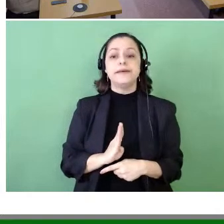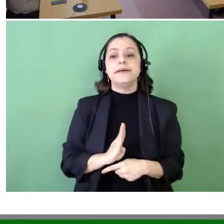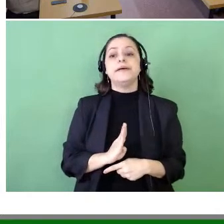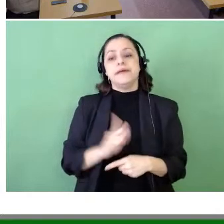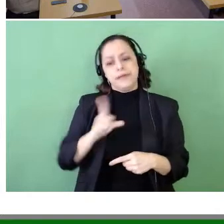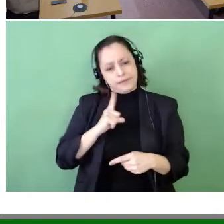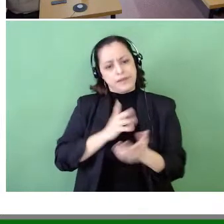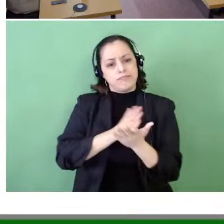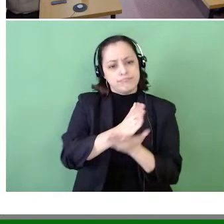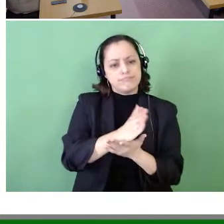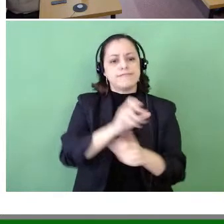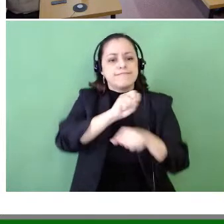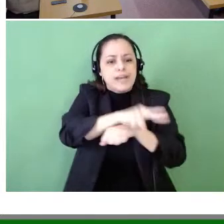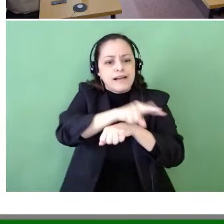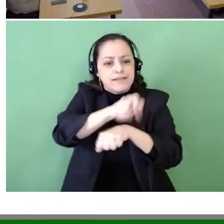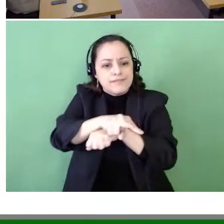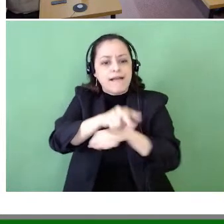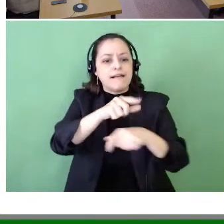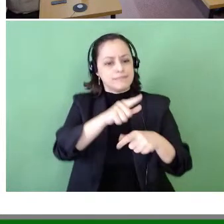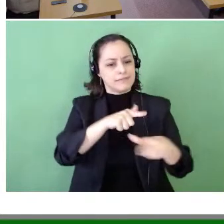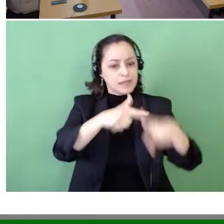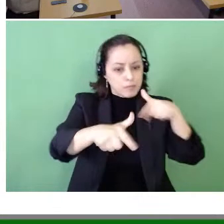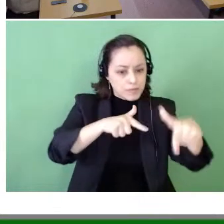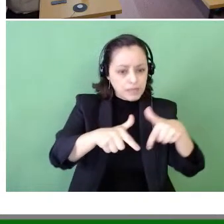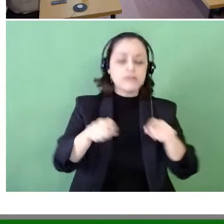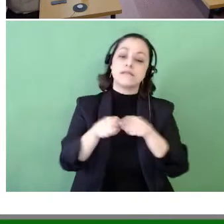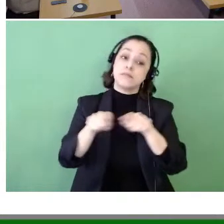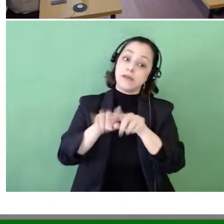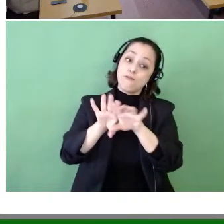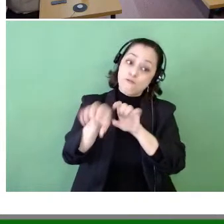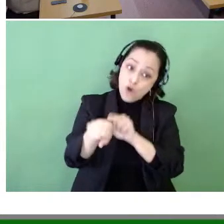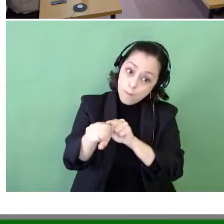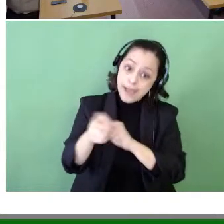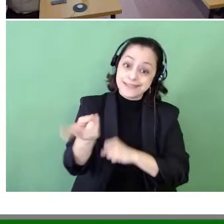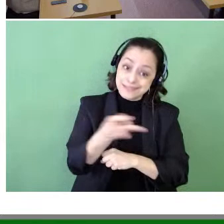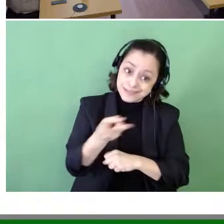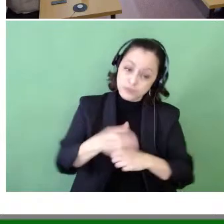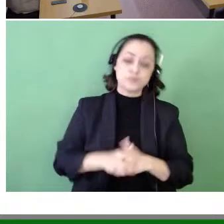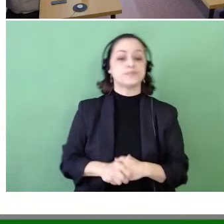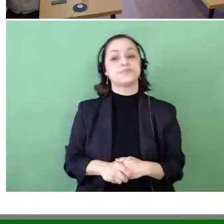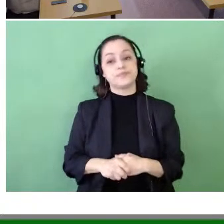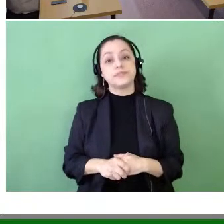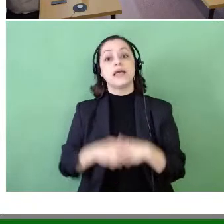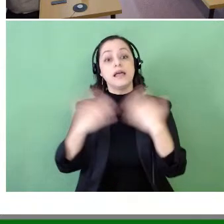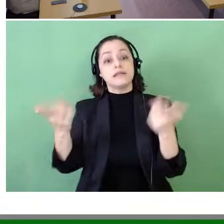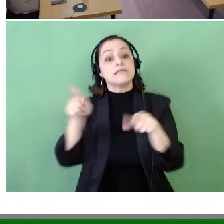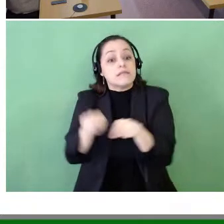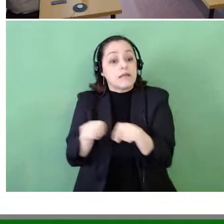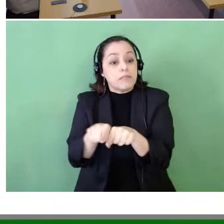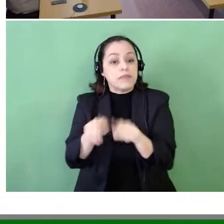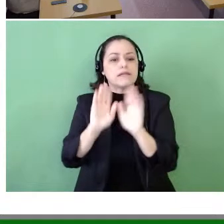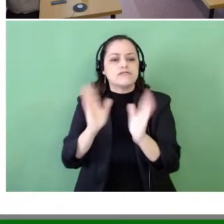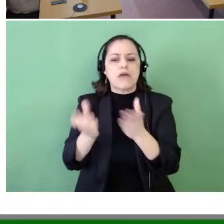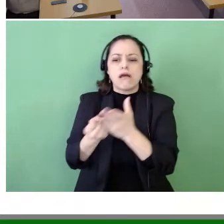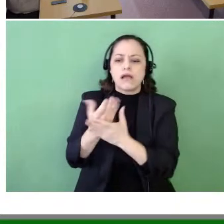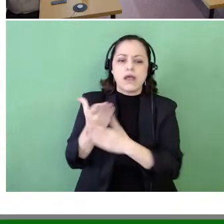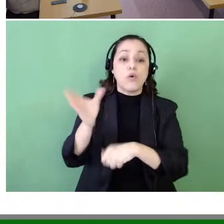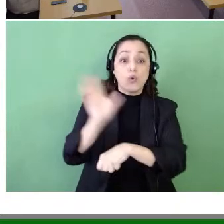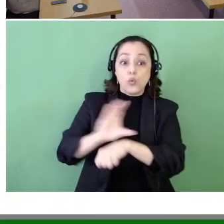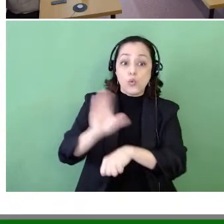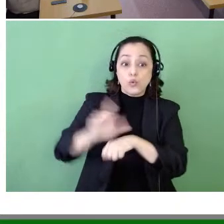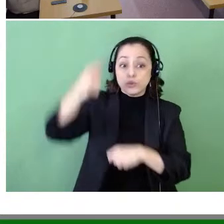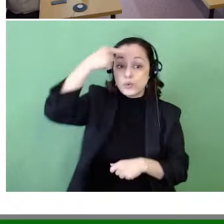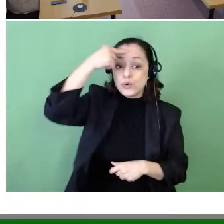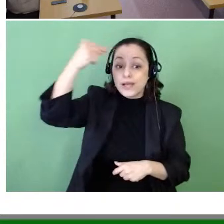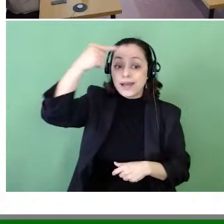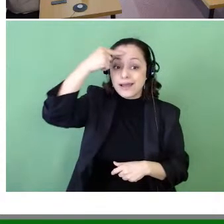para formación de intérpretes y traductores. Y así también fueron creados cursos de grado para formación